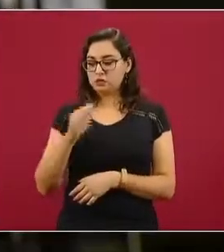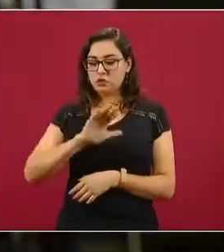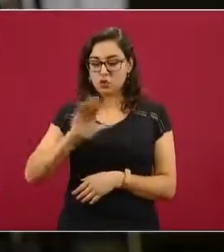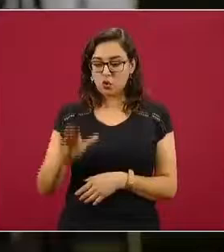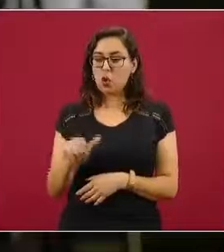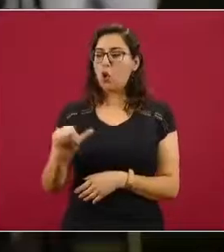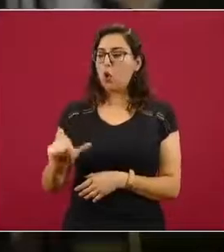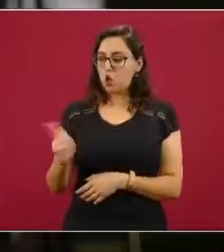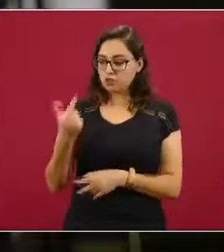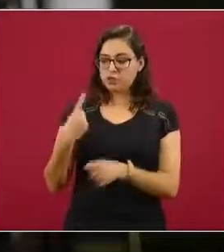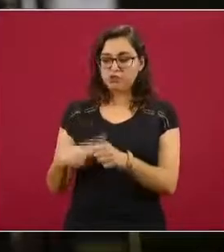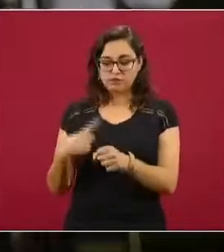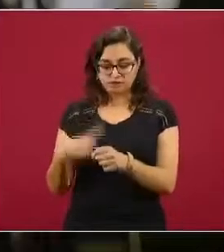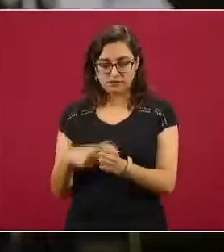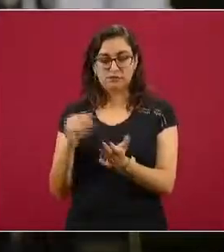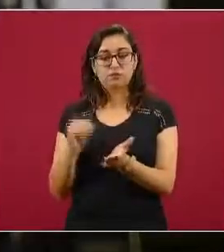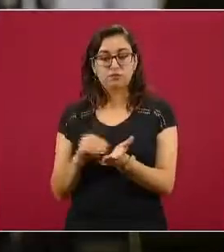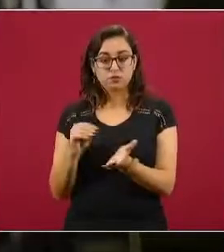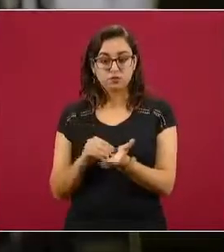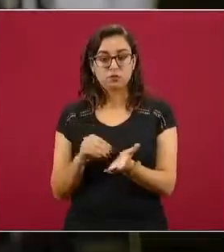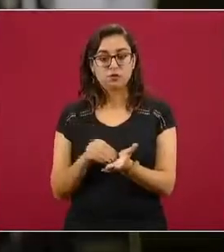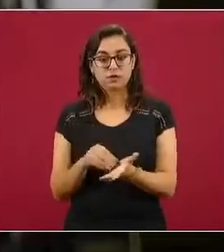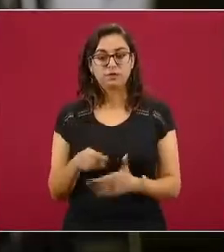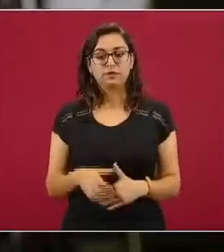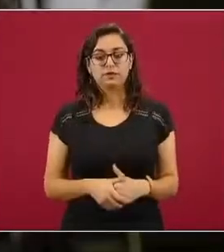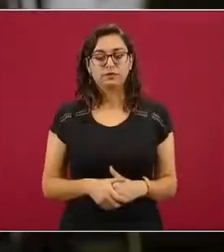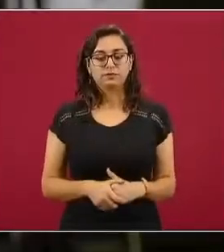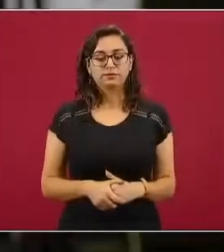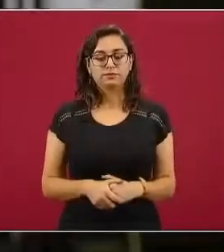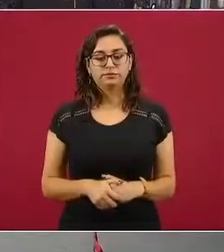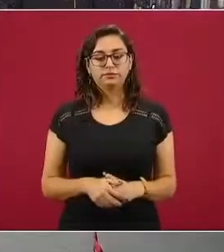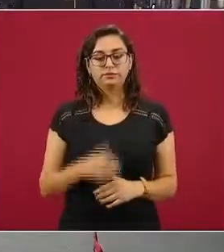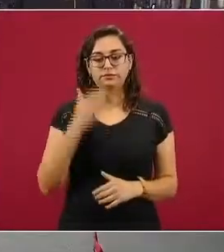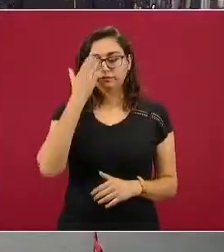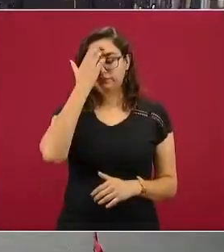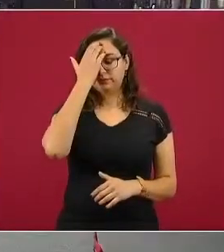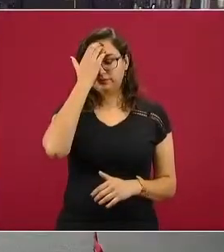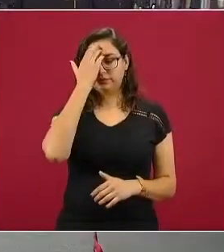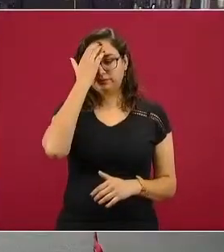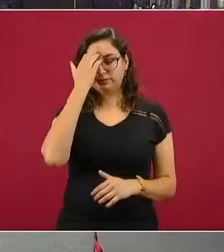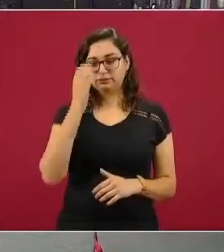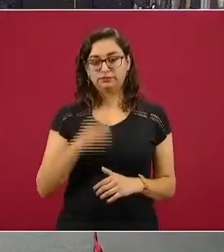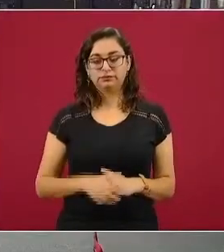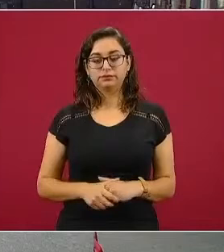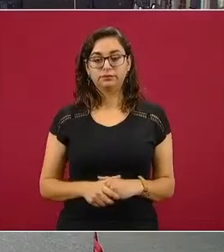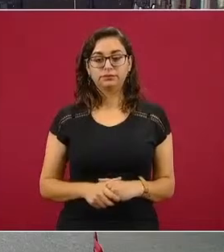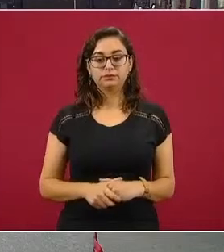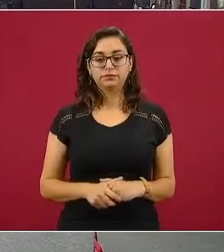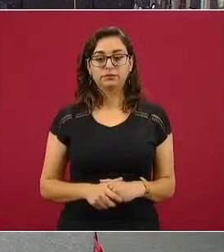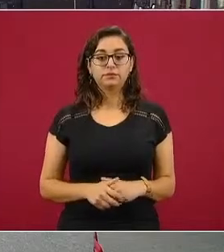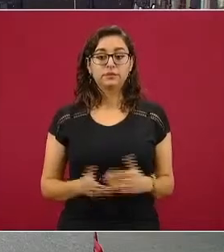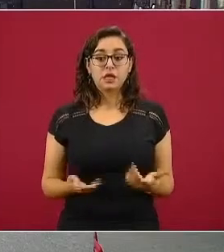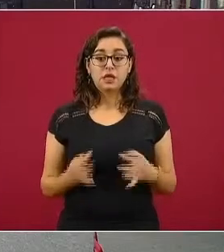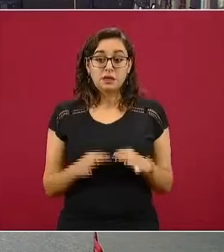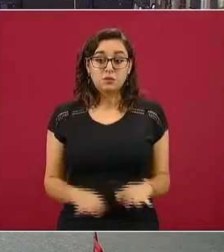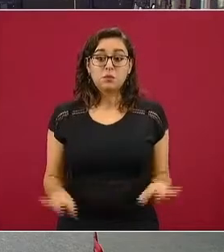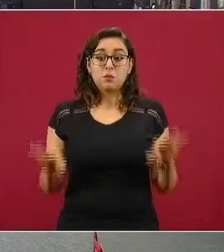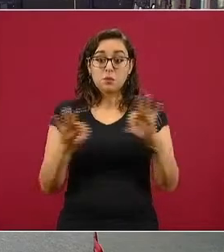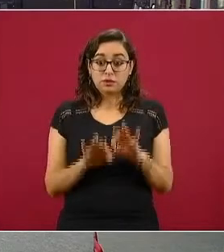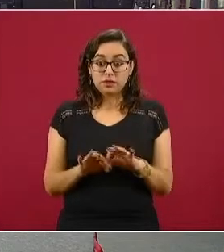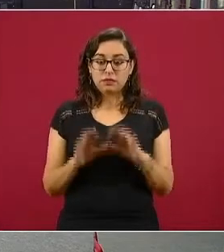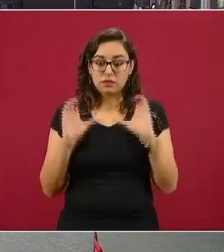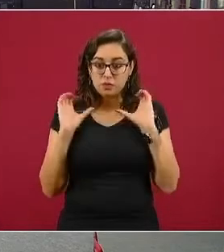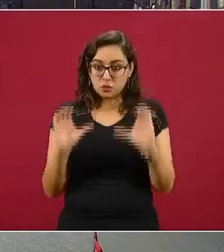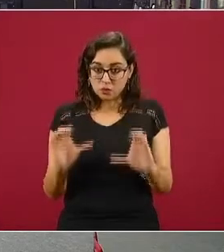11 activos. Es importante, doctor, reforzar las medidas de prevención, comenzando con los más pequeños. Es por